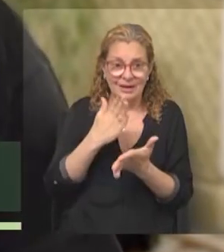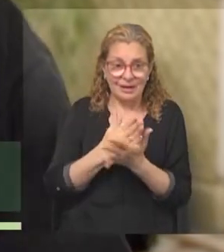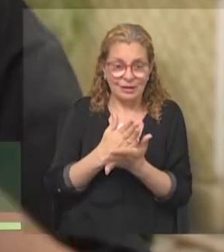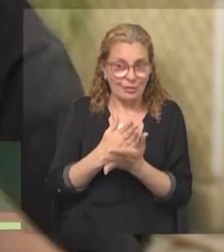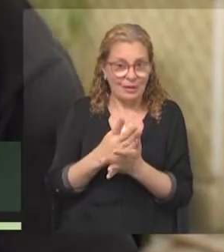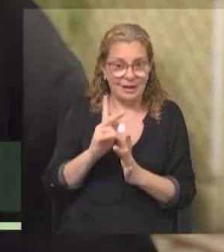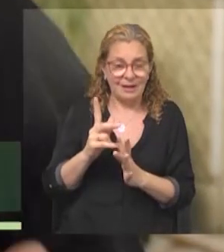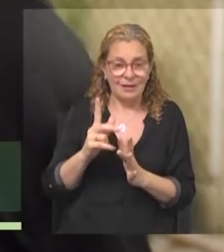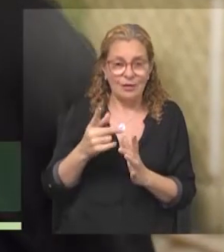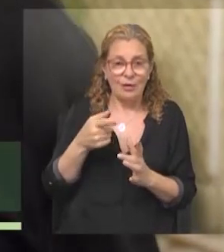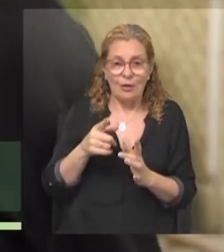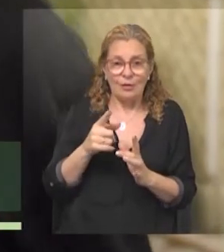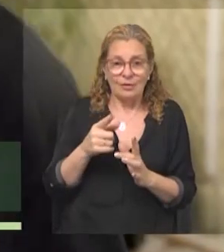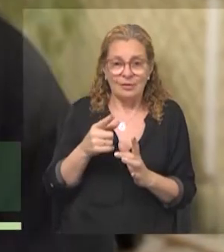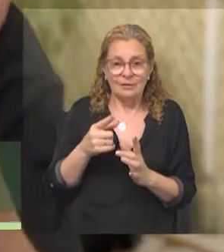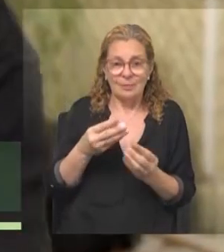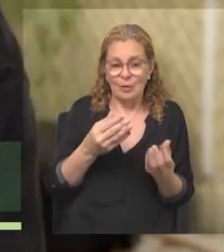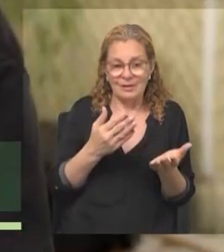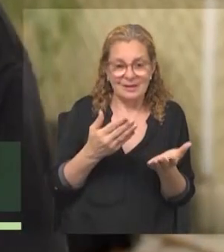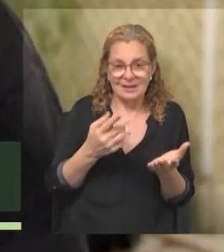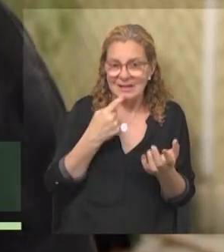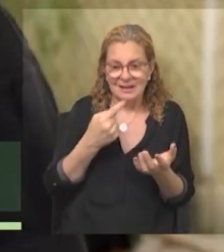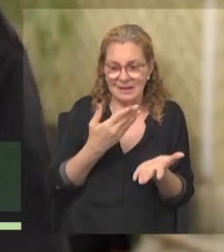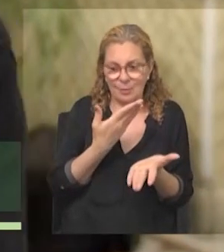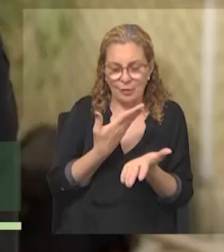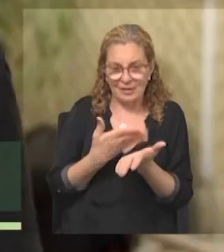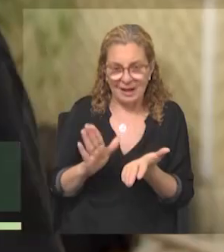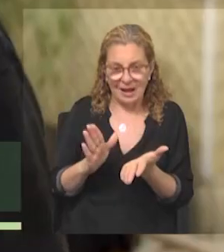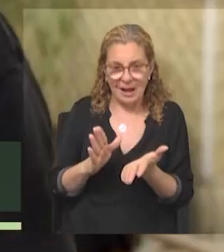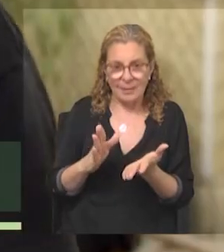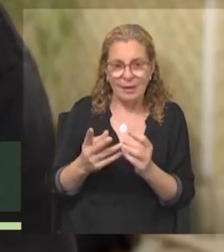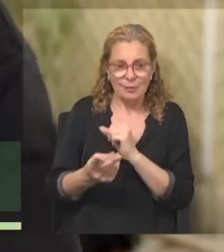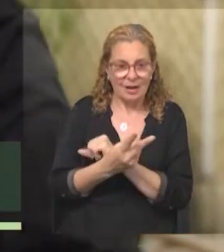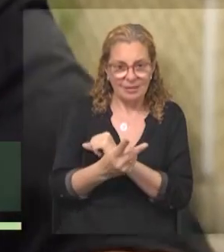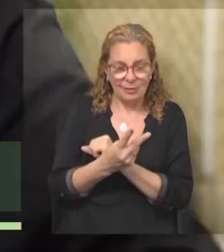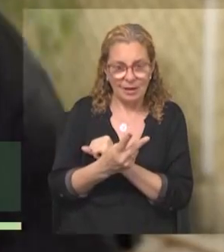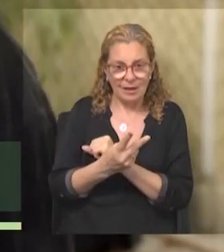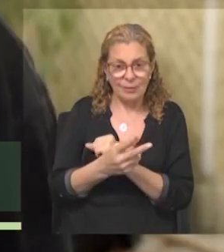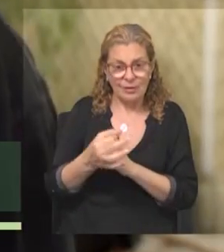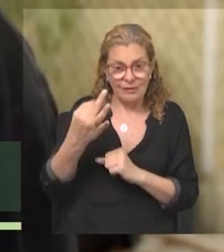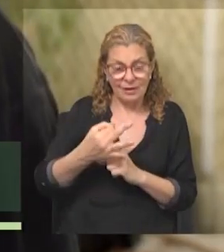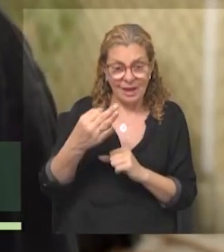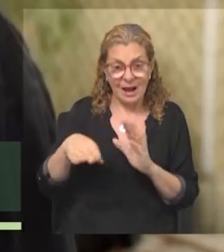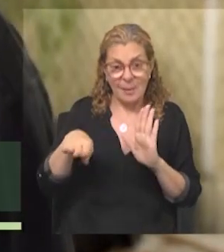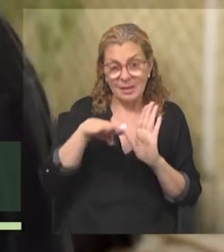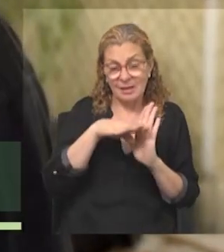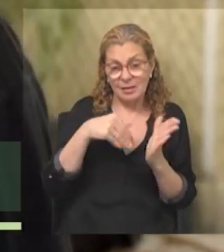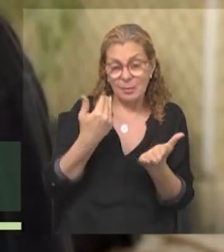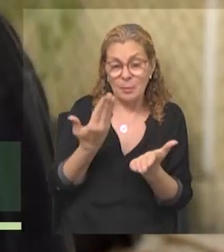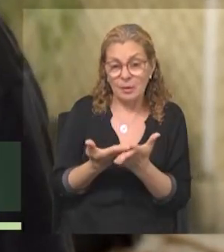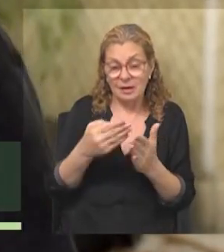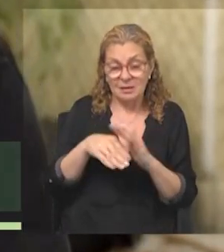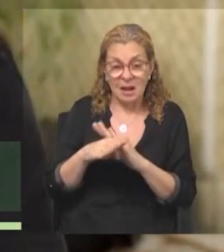concepto debemos sacrificar para una supuesta seguridad Cuando en realidad la medida que se propone que son